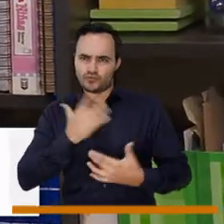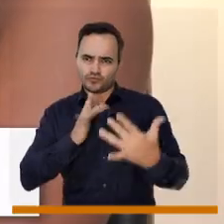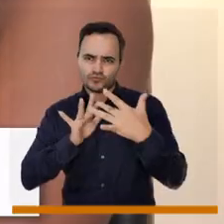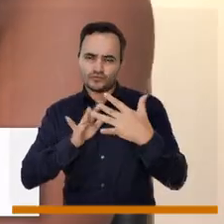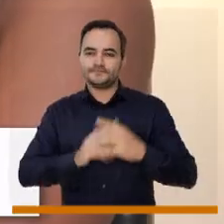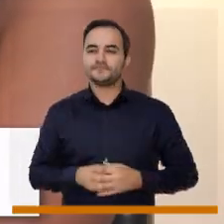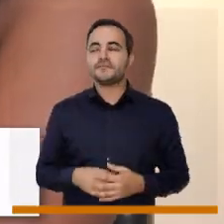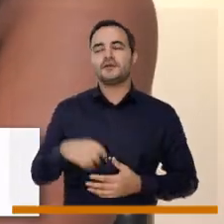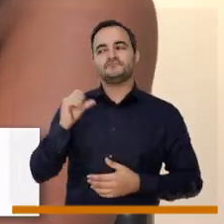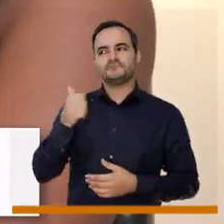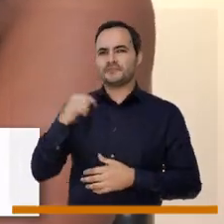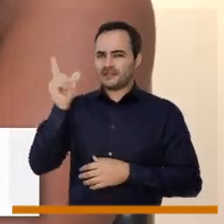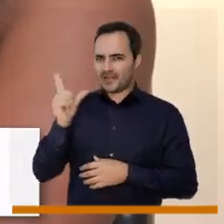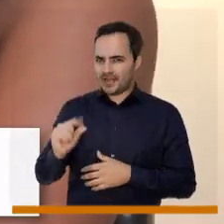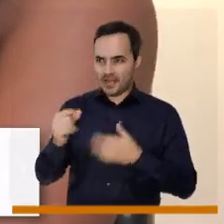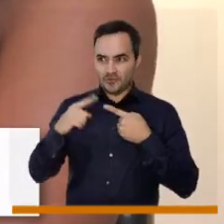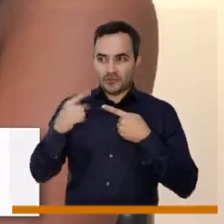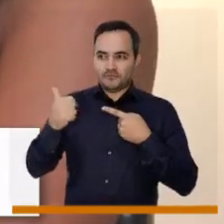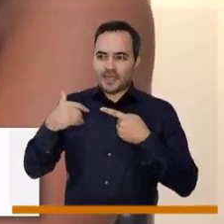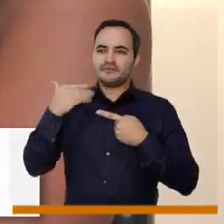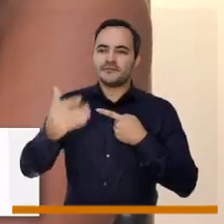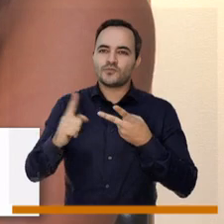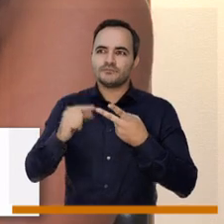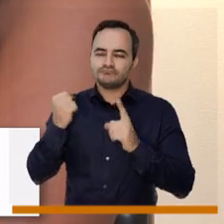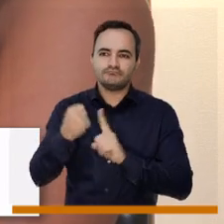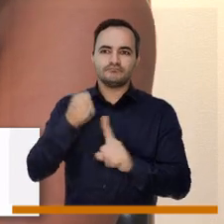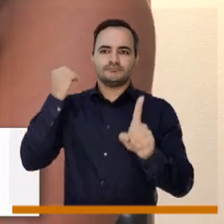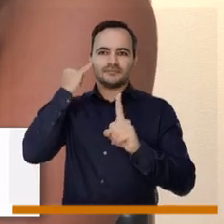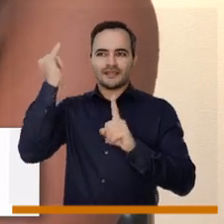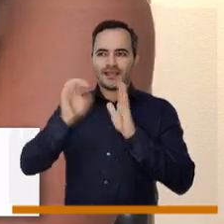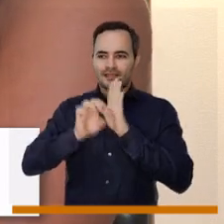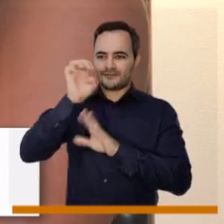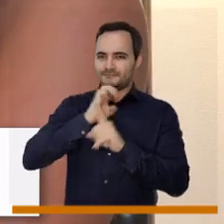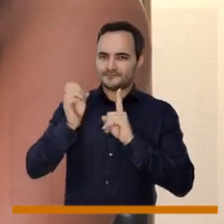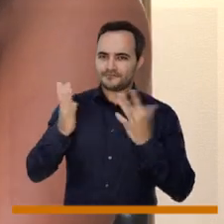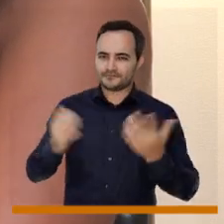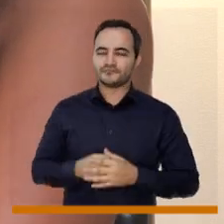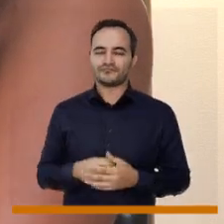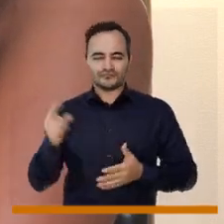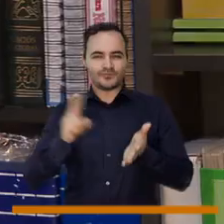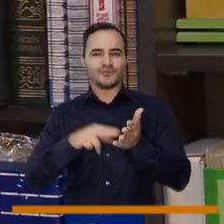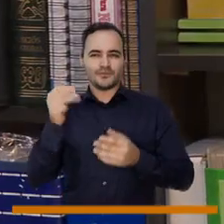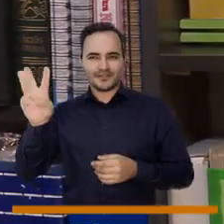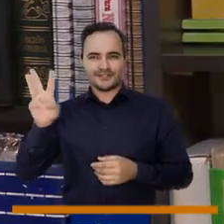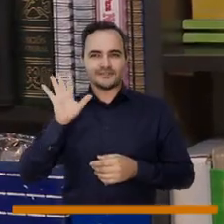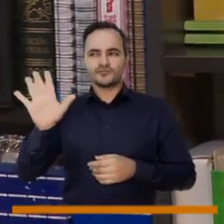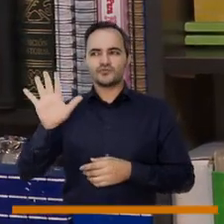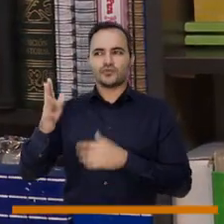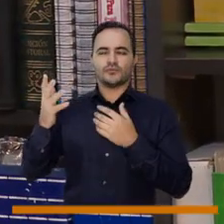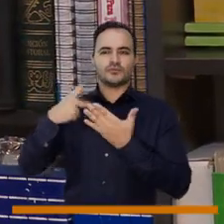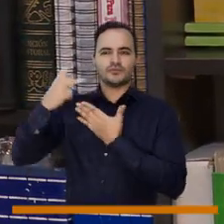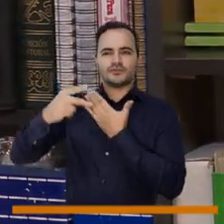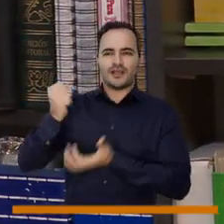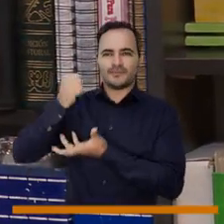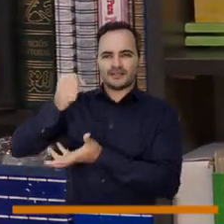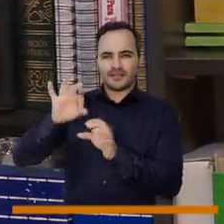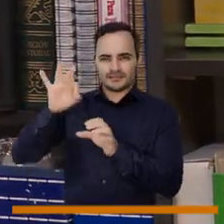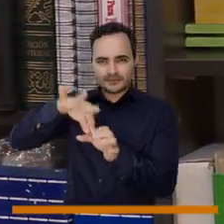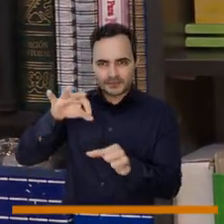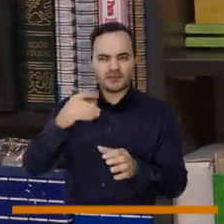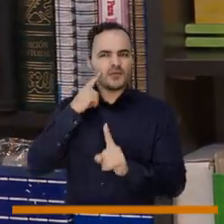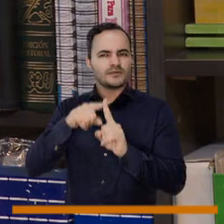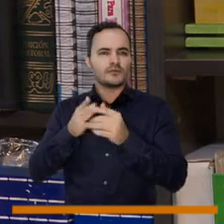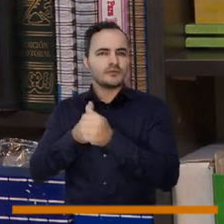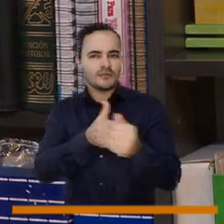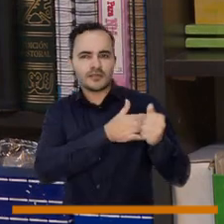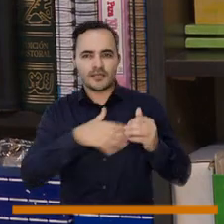300-326-9009. Bueno, aparte el italiano también lo empujó a un emprendimiento. Cuéntenos acerca de esto, profe. Mira, sí, en el 2013 participé en Capital Semilla